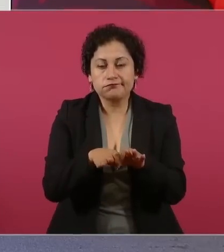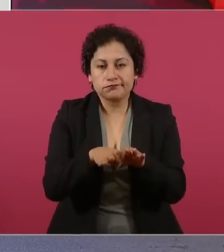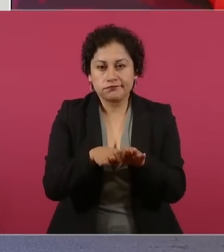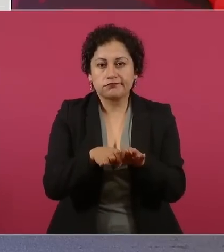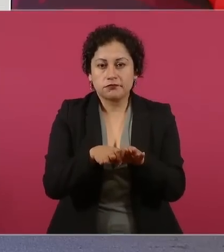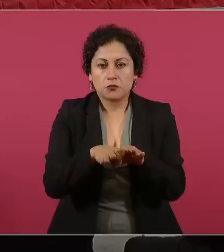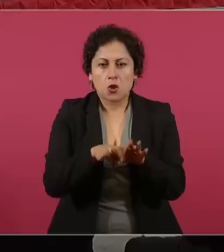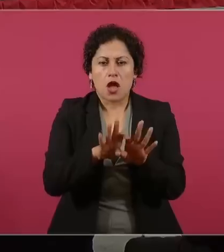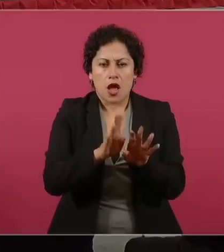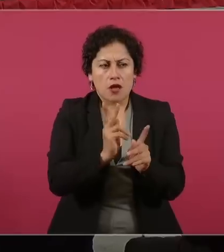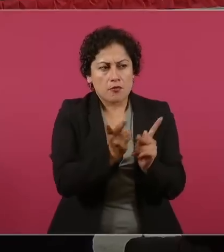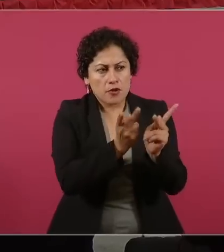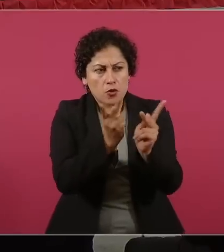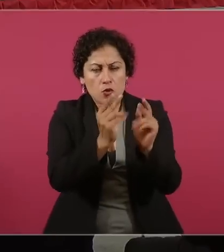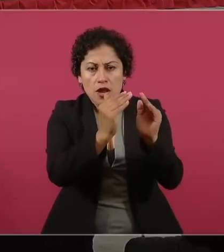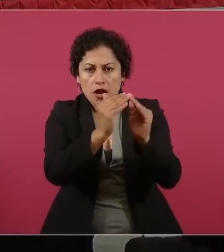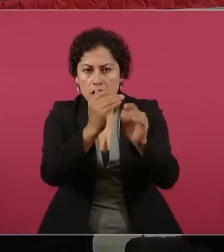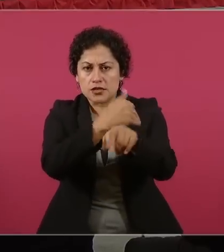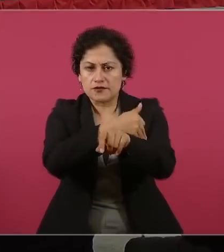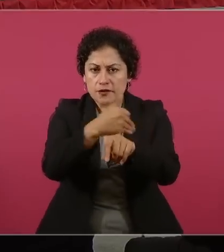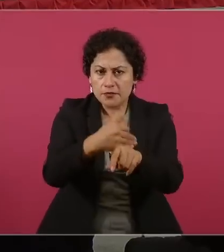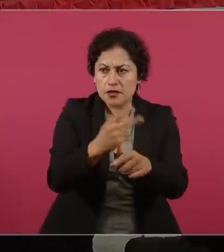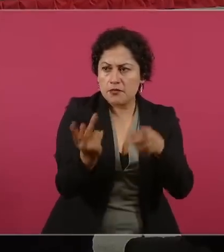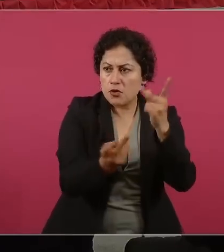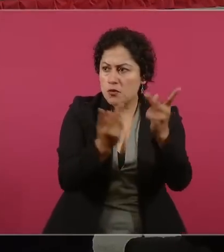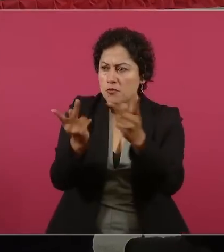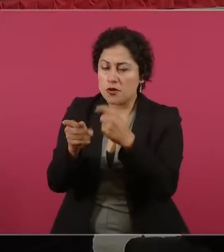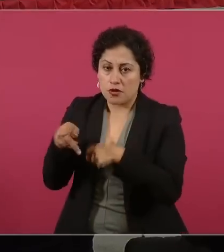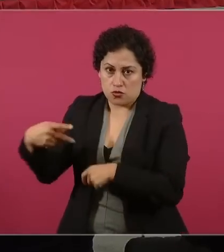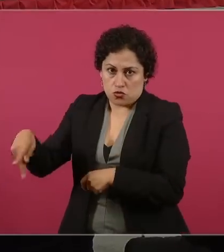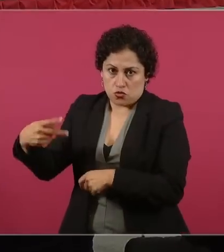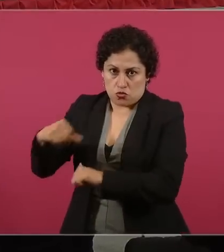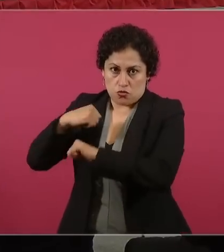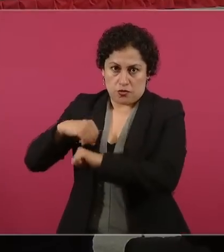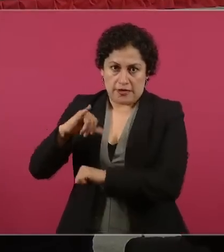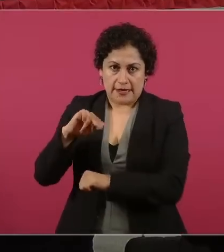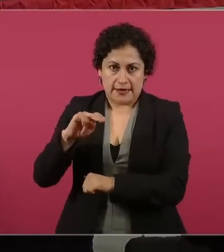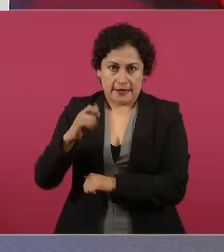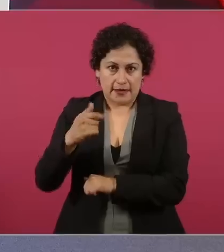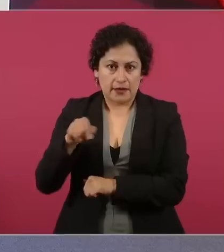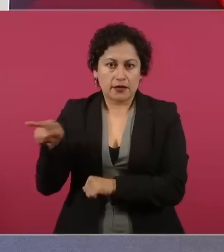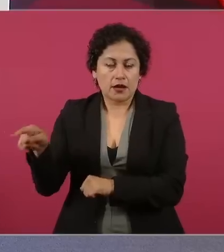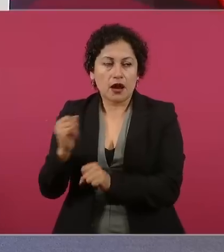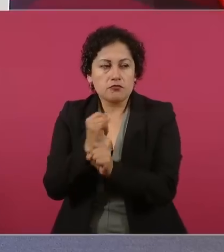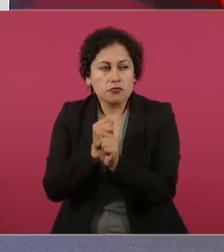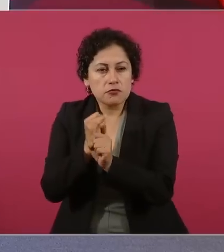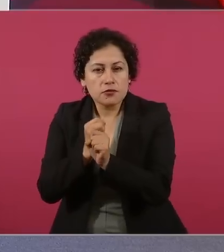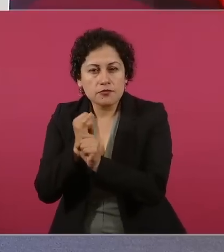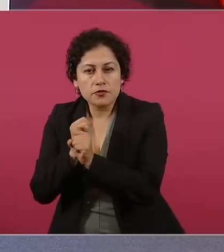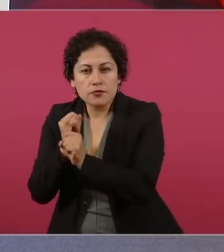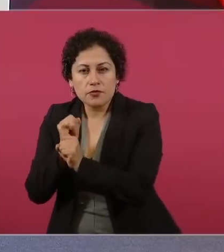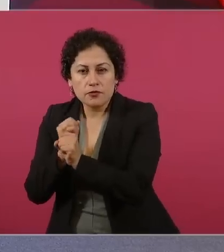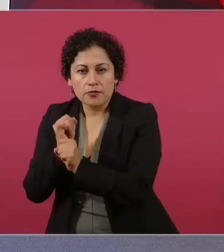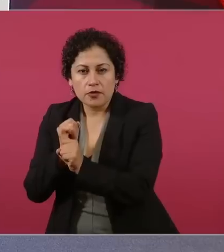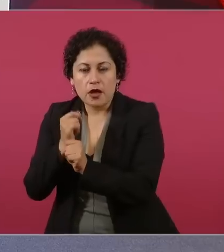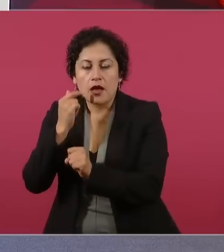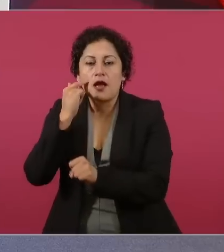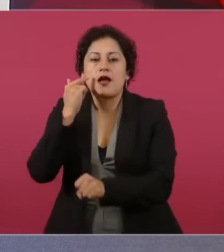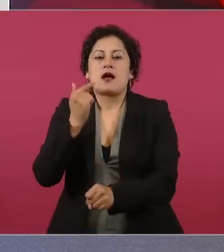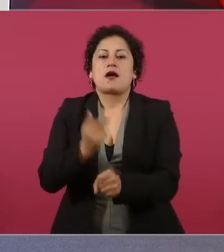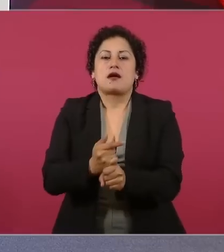por hogares, por familia del INEGI, se redujo en este periodo